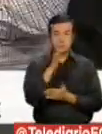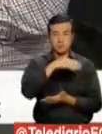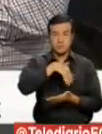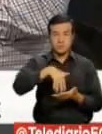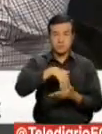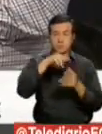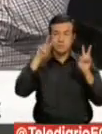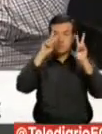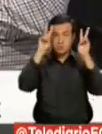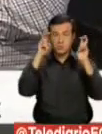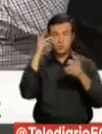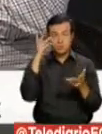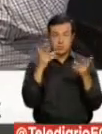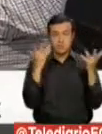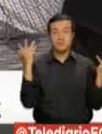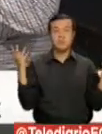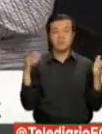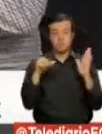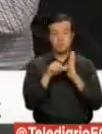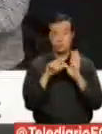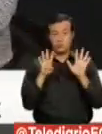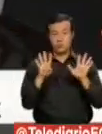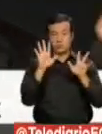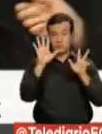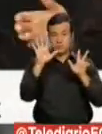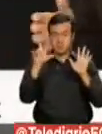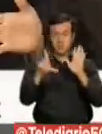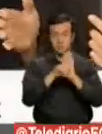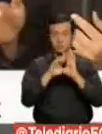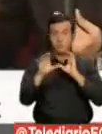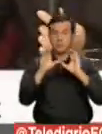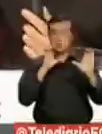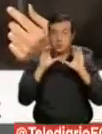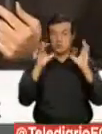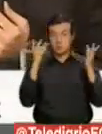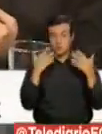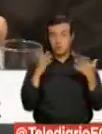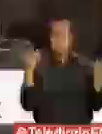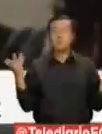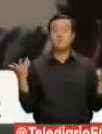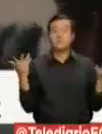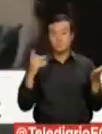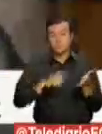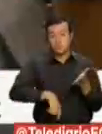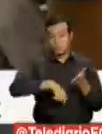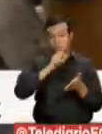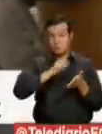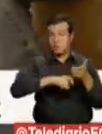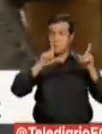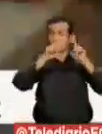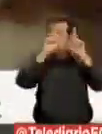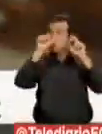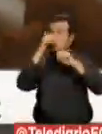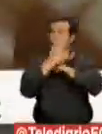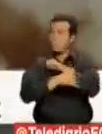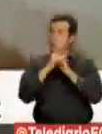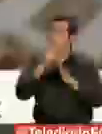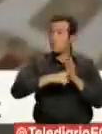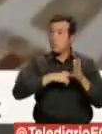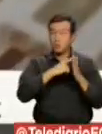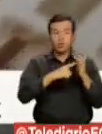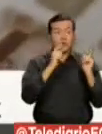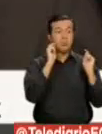inquietudes con respecto a la posible eliminación del artículo 98 de la Ley de Comunicación, que restringe la contratación de empresas extranjeras para la elaboración de